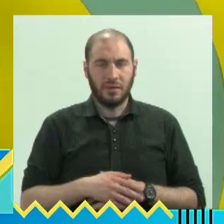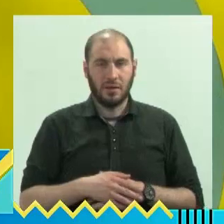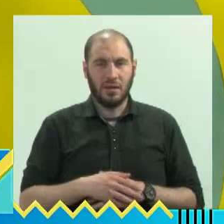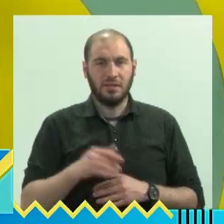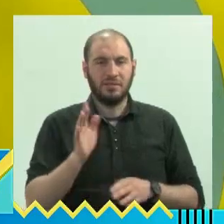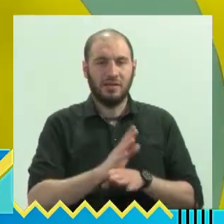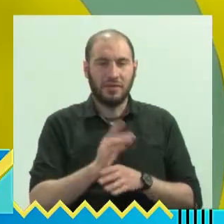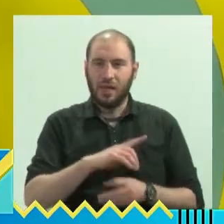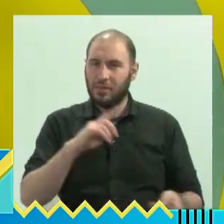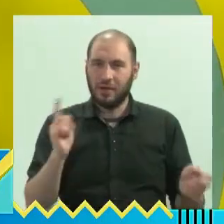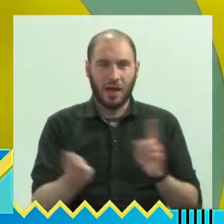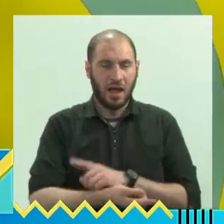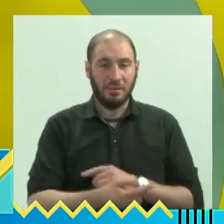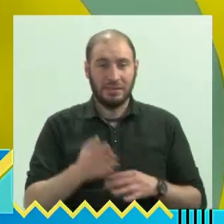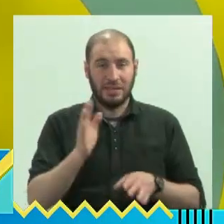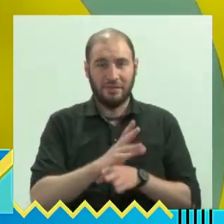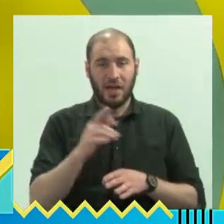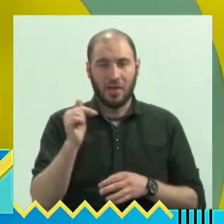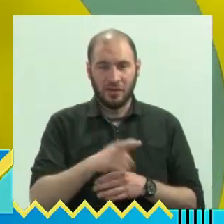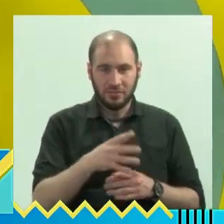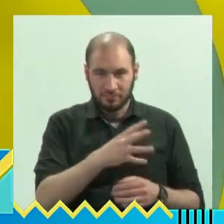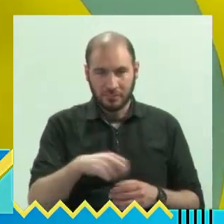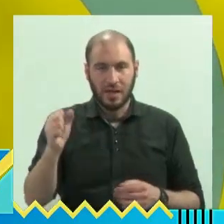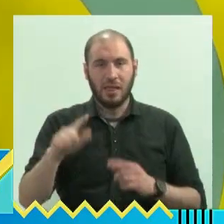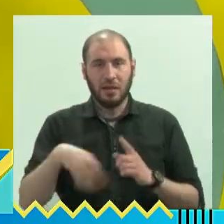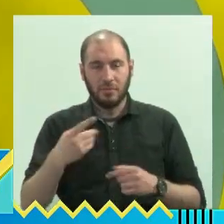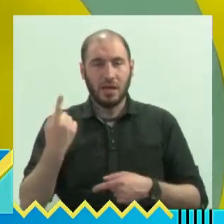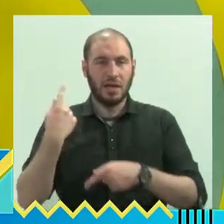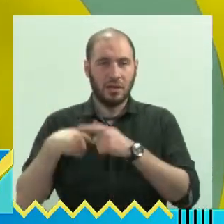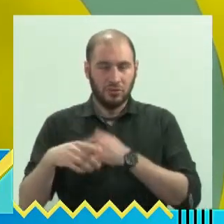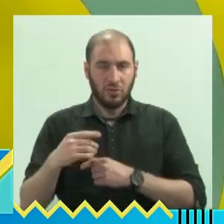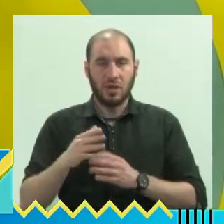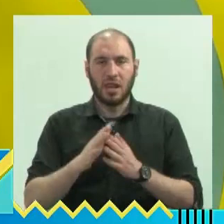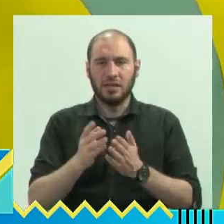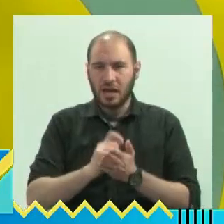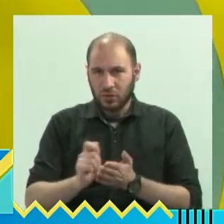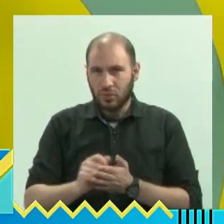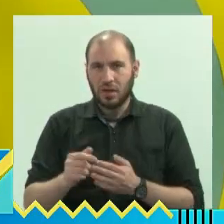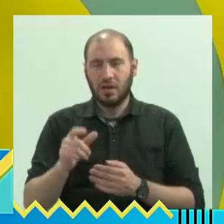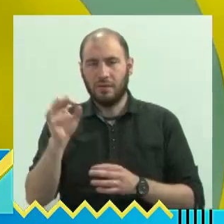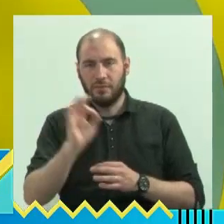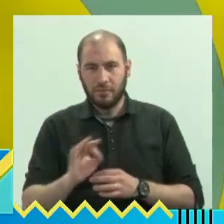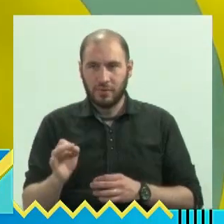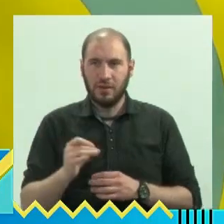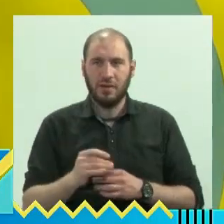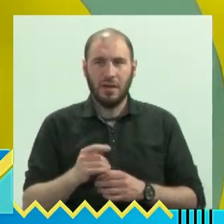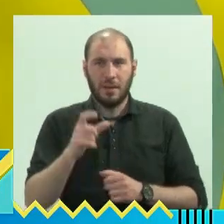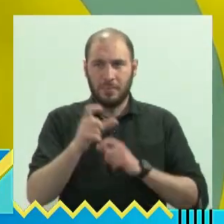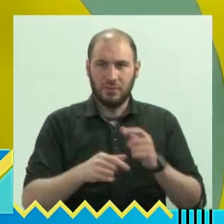un significado de Barcala, y ese significado de Barcala es retomado luego por la historiografía, por la literatura, en las siluetas, en las